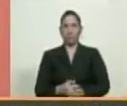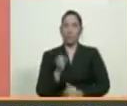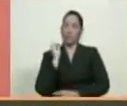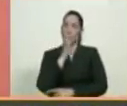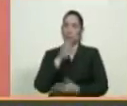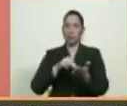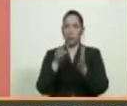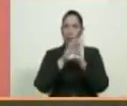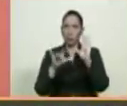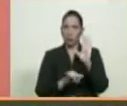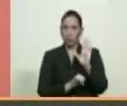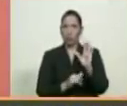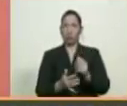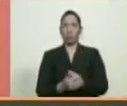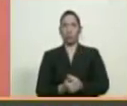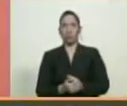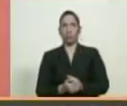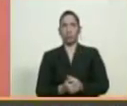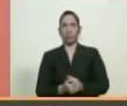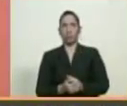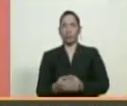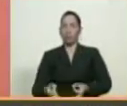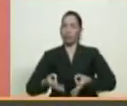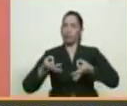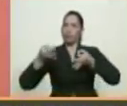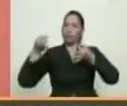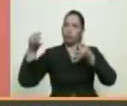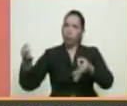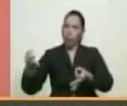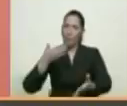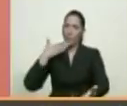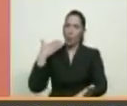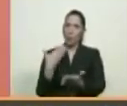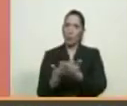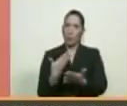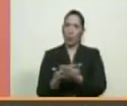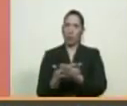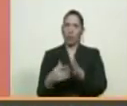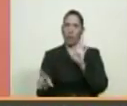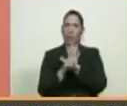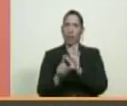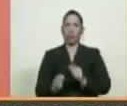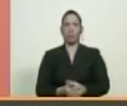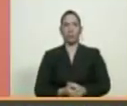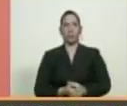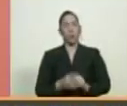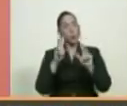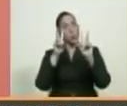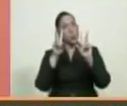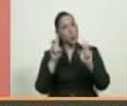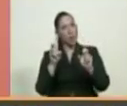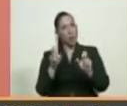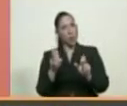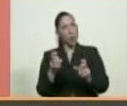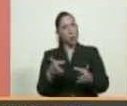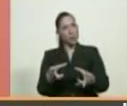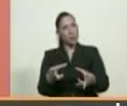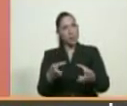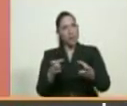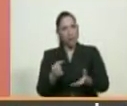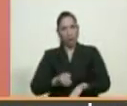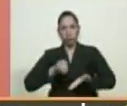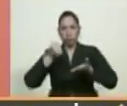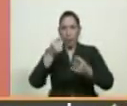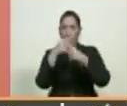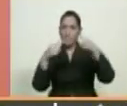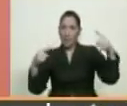Asamblea Nacional Constituyente llevando las propuestas de estos instrumentos legales. El nuevo salario correspondiente a medio